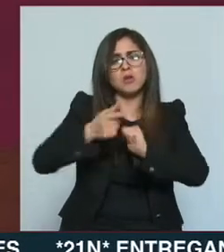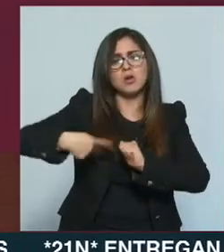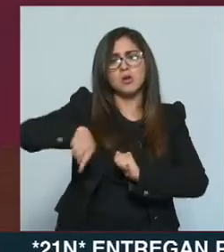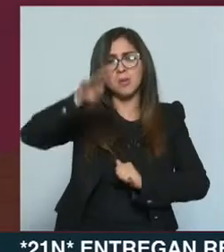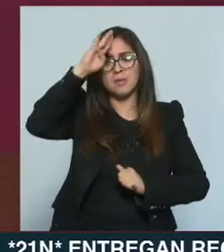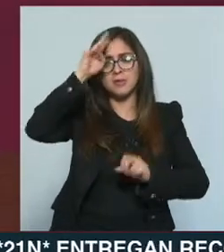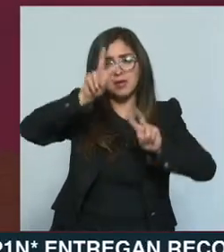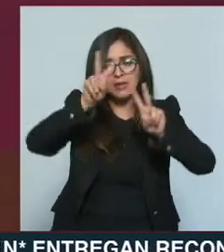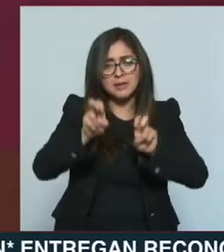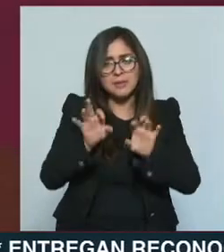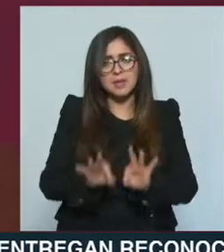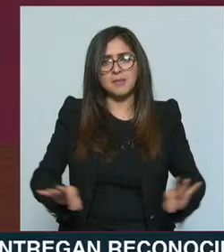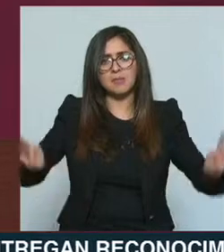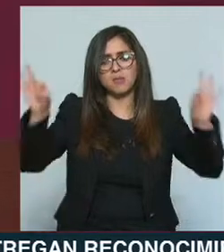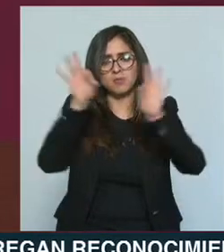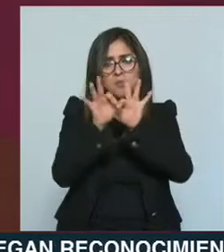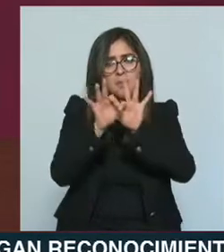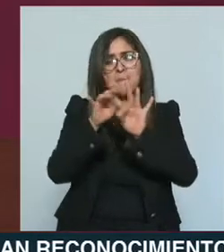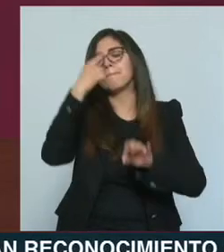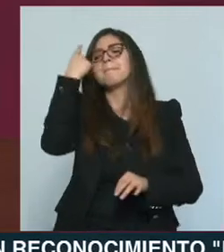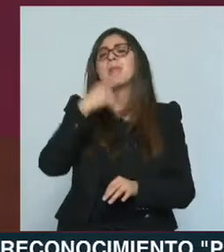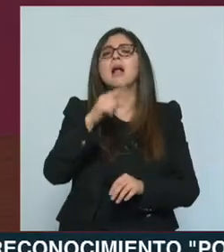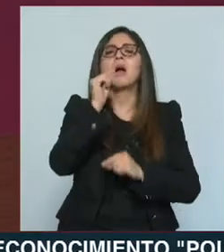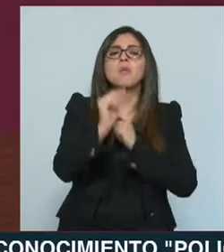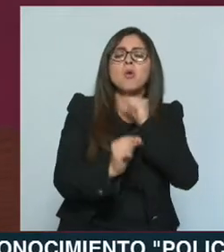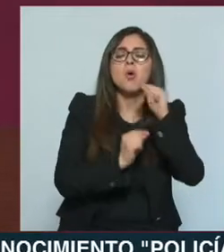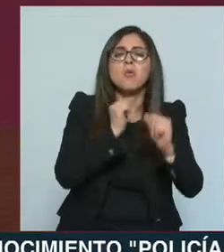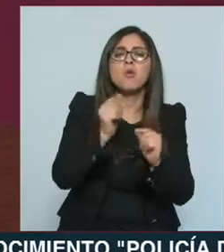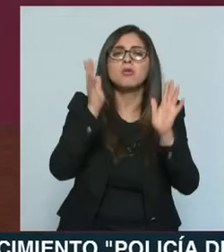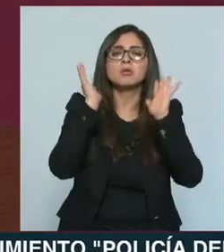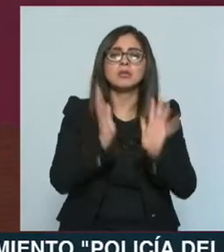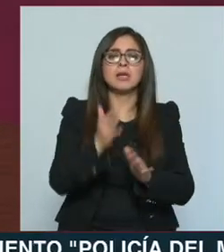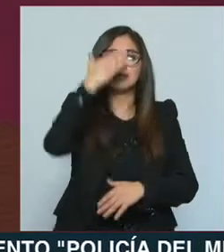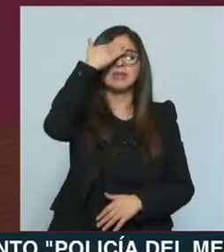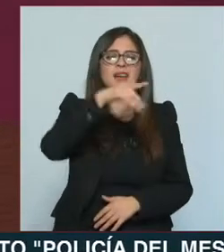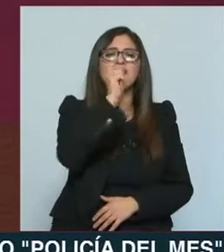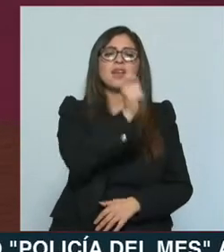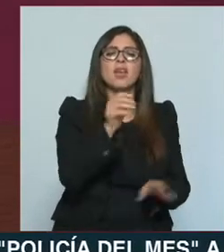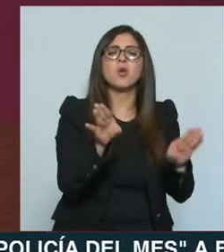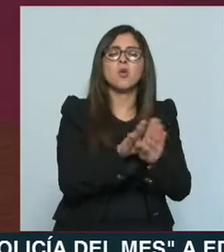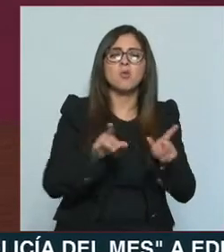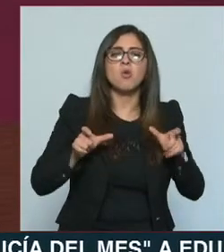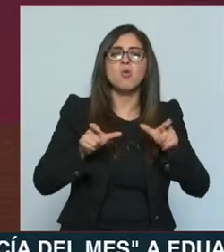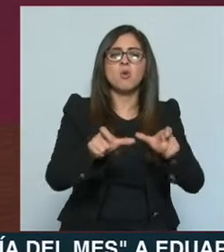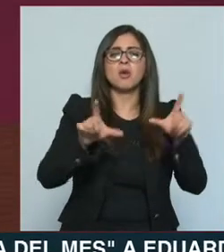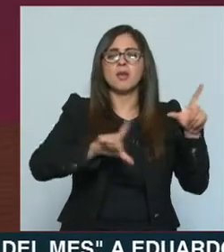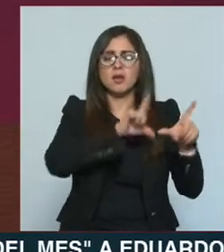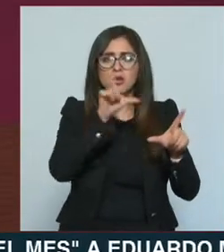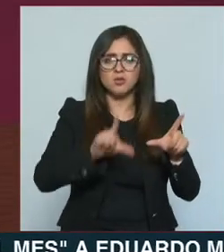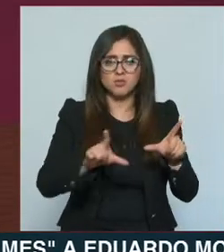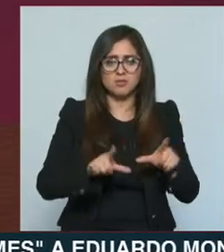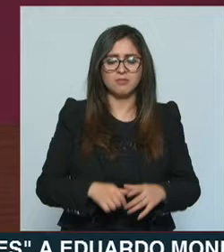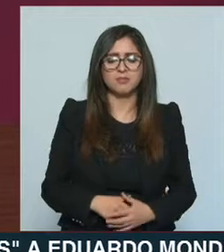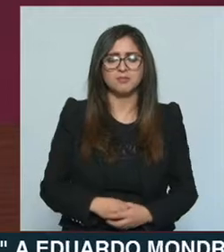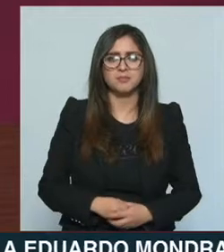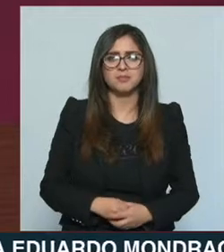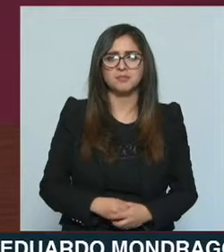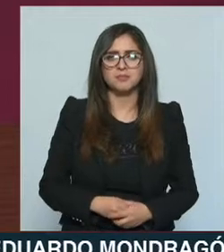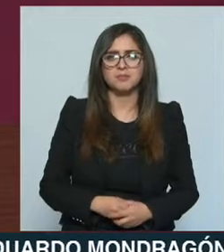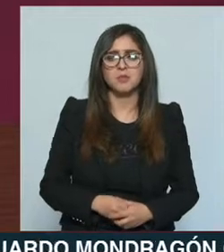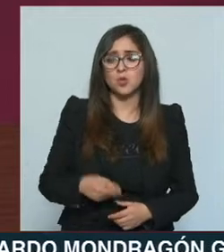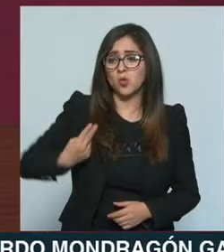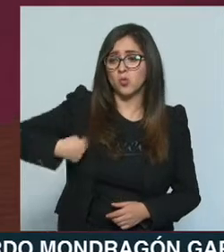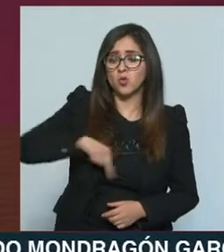importante para que quedara claro sus funciones, la vigencia que tendría y que no fuera